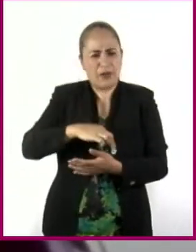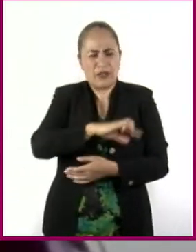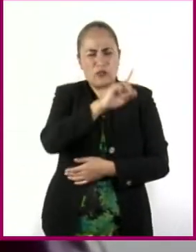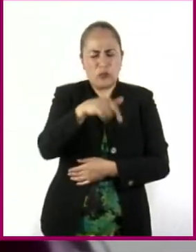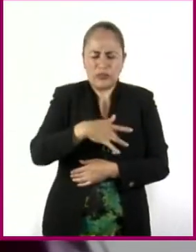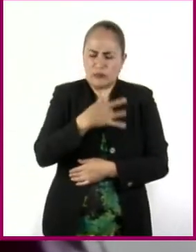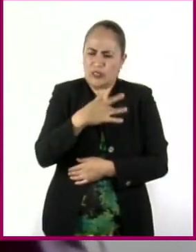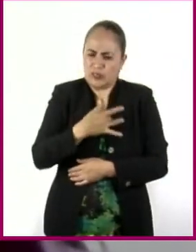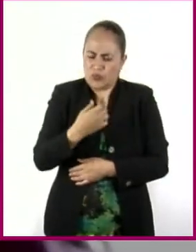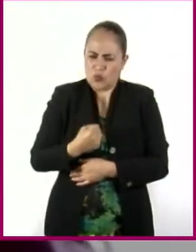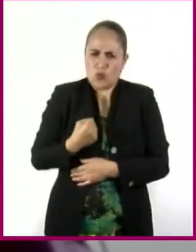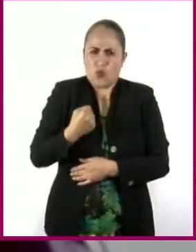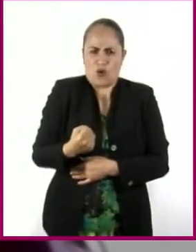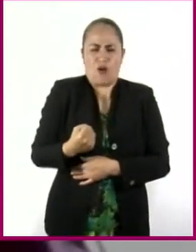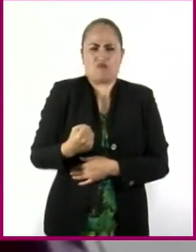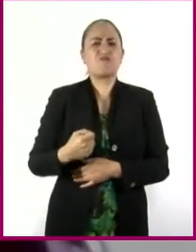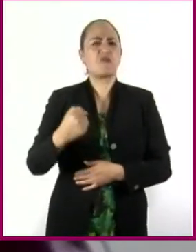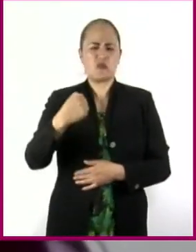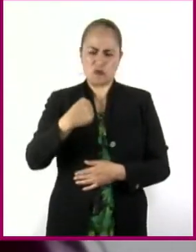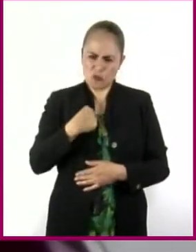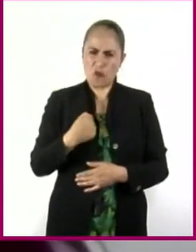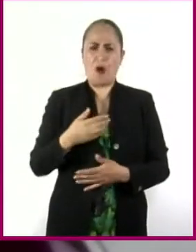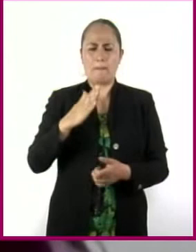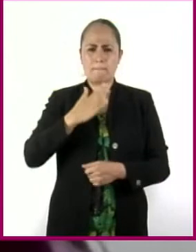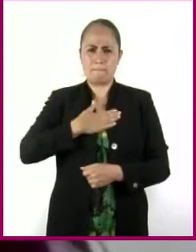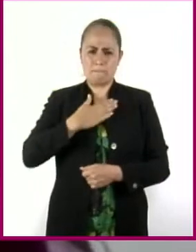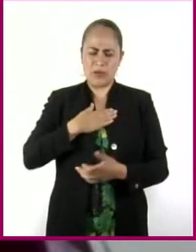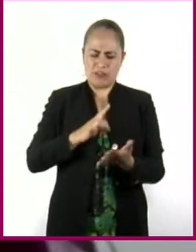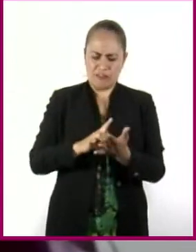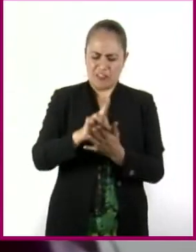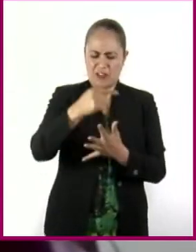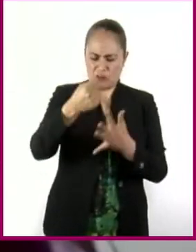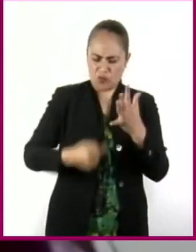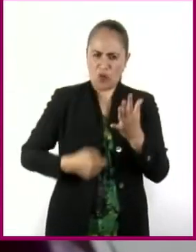para ejercerlos, para disfrutar de